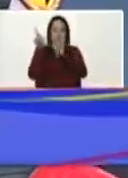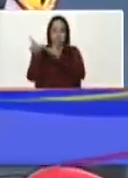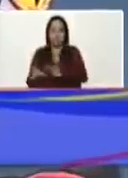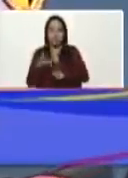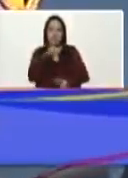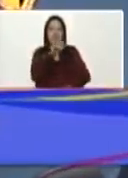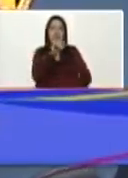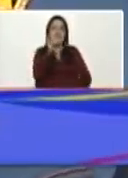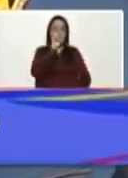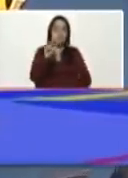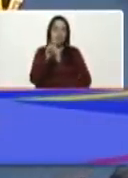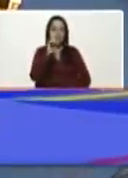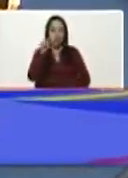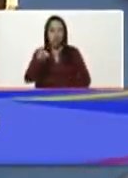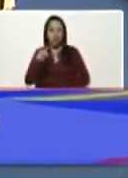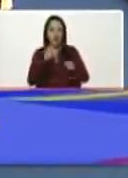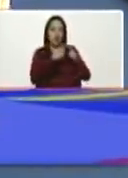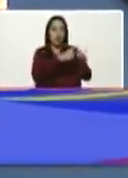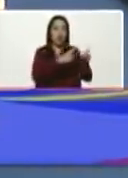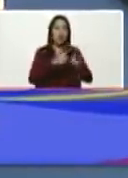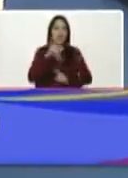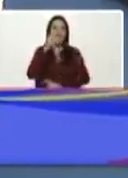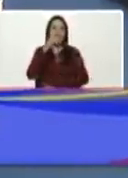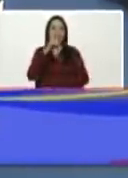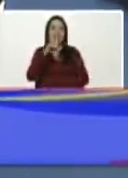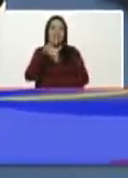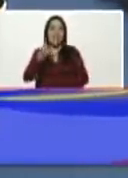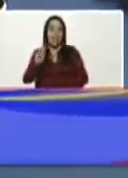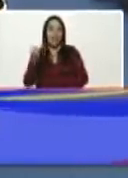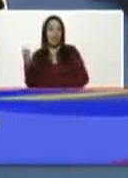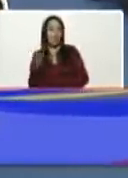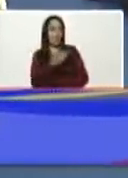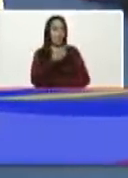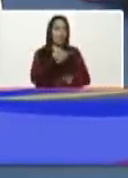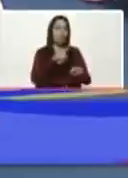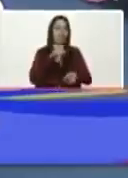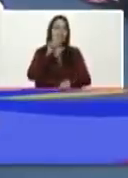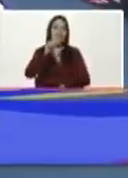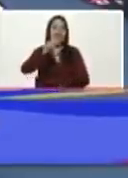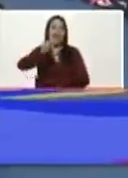Keila Luisa Morales Padilla, Ángela Brigitte Sánchez Amatiba,